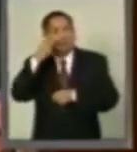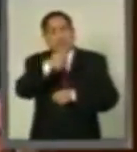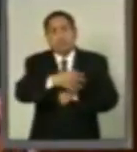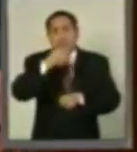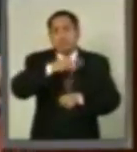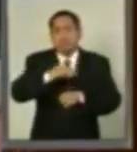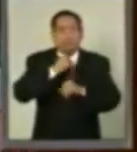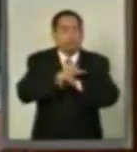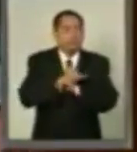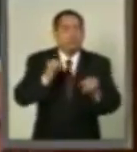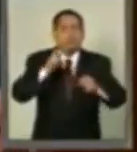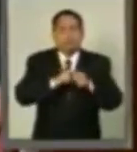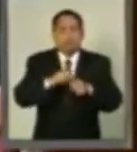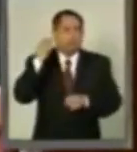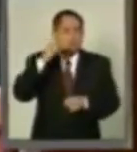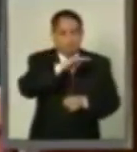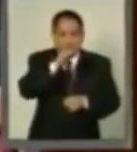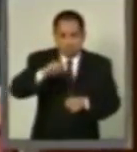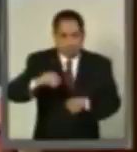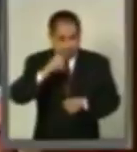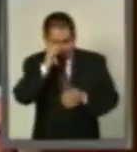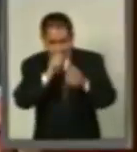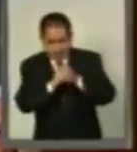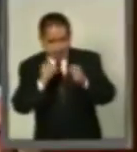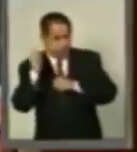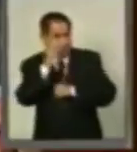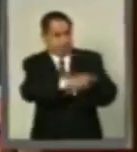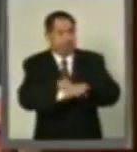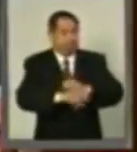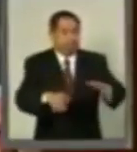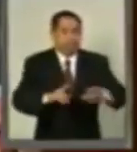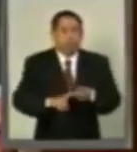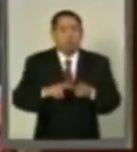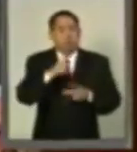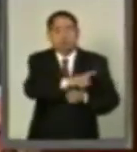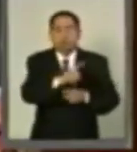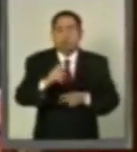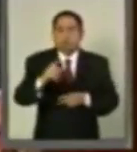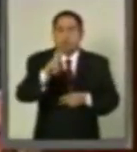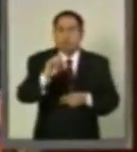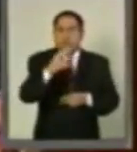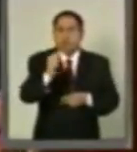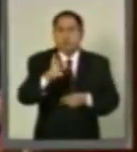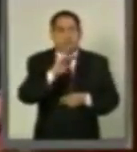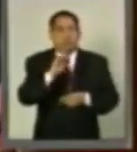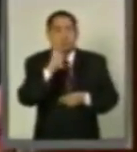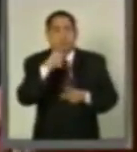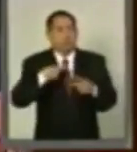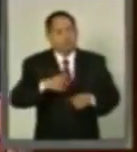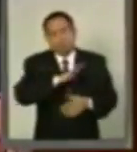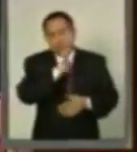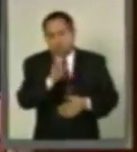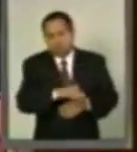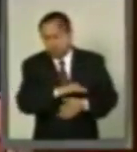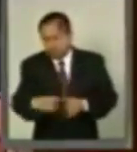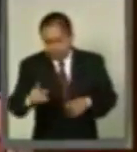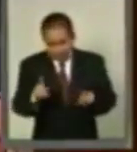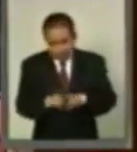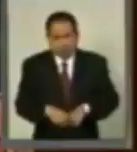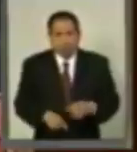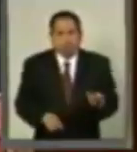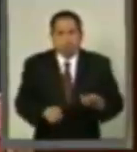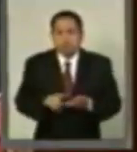independencia en Morelia, Michoacán, como el atentado en el Casino Royal que dejó 52 personas lamentablemente fallecidas,